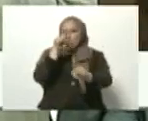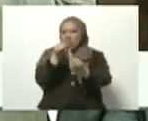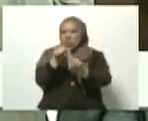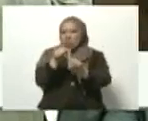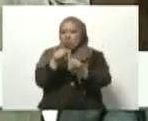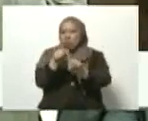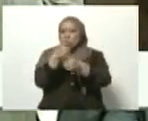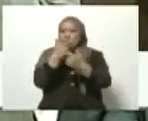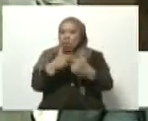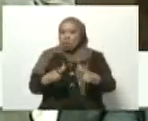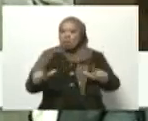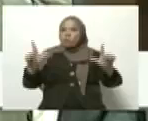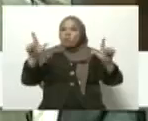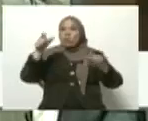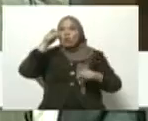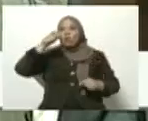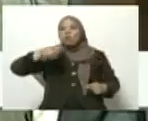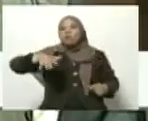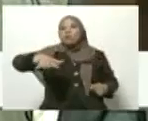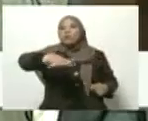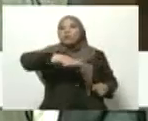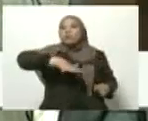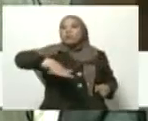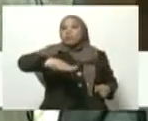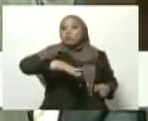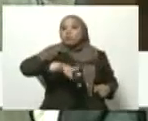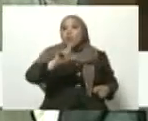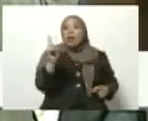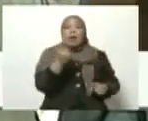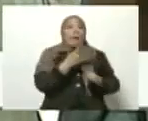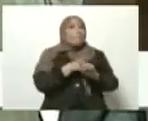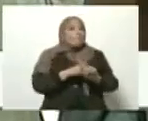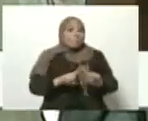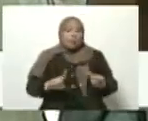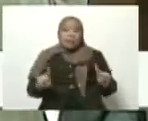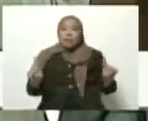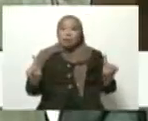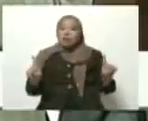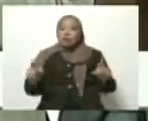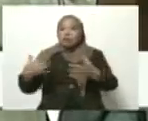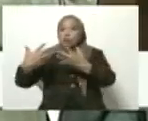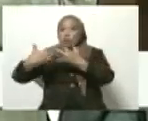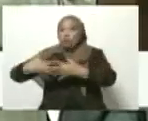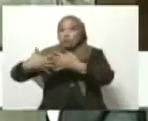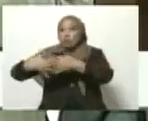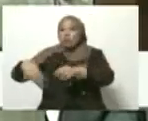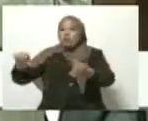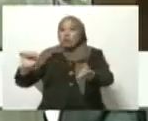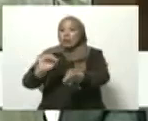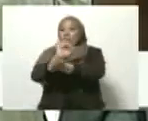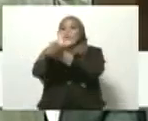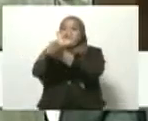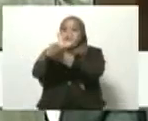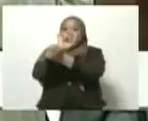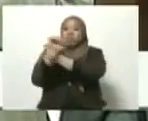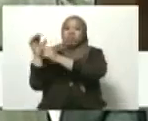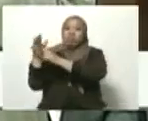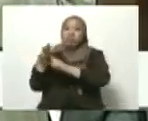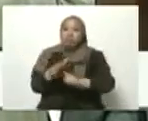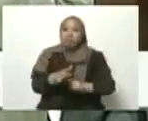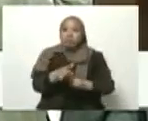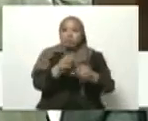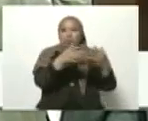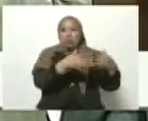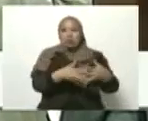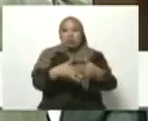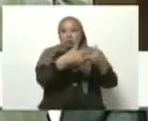la liberación de los pueblos, sino mecanismos neocoloniales de sometimiento a la orden de